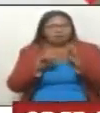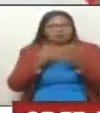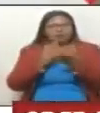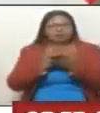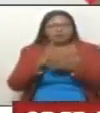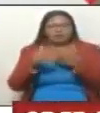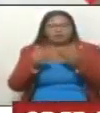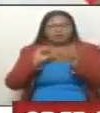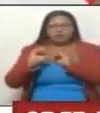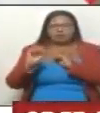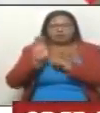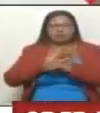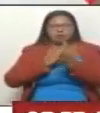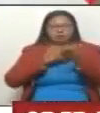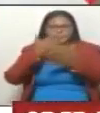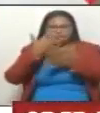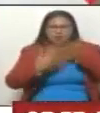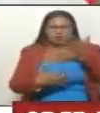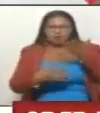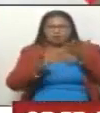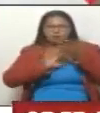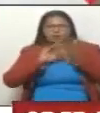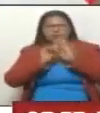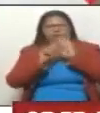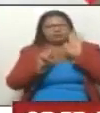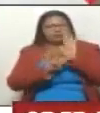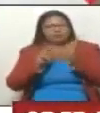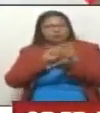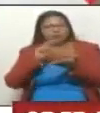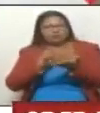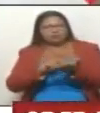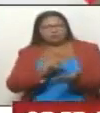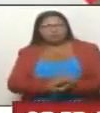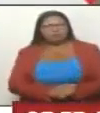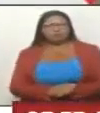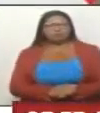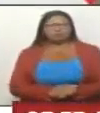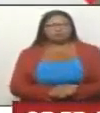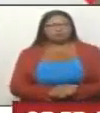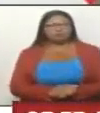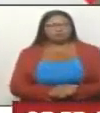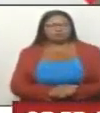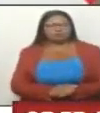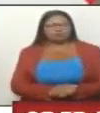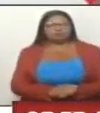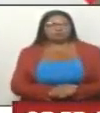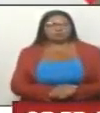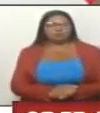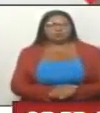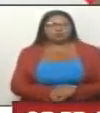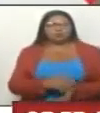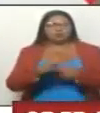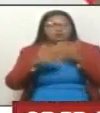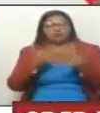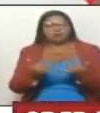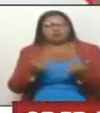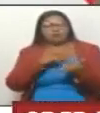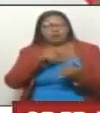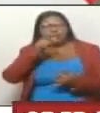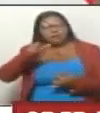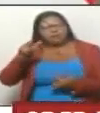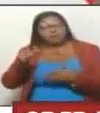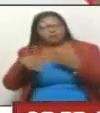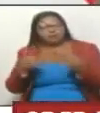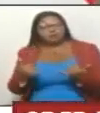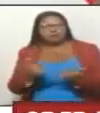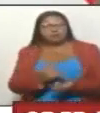está en contradicción con la Constitución Nacional. De tal manera que estas personas, que